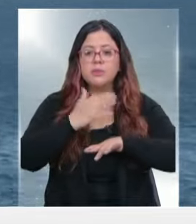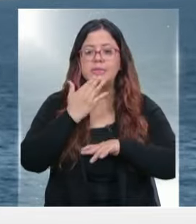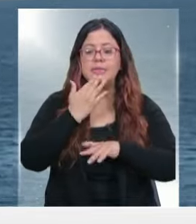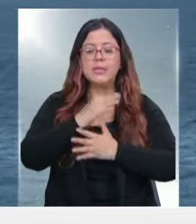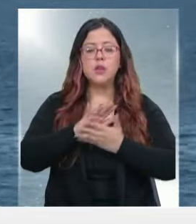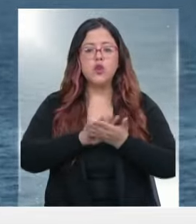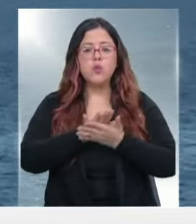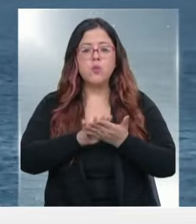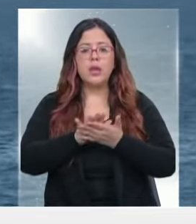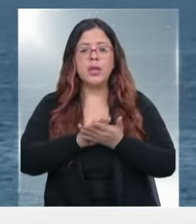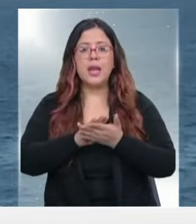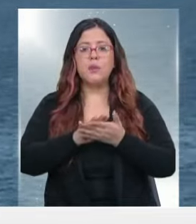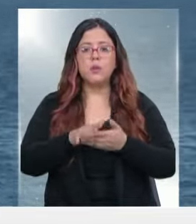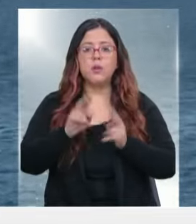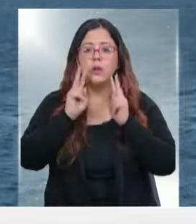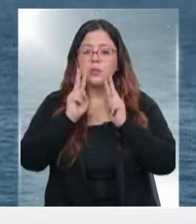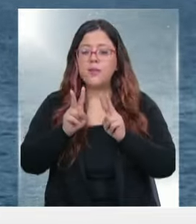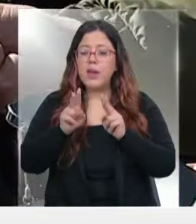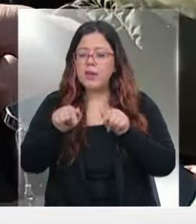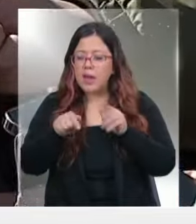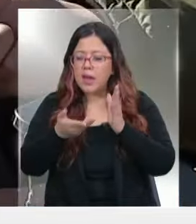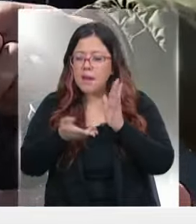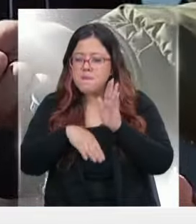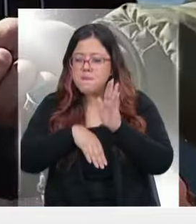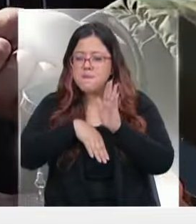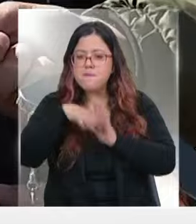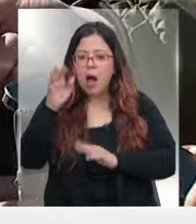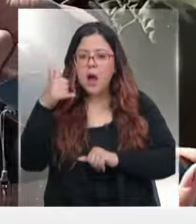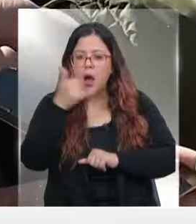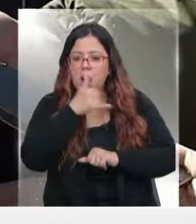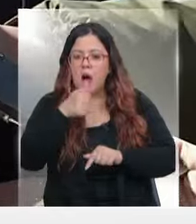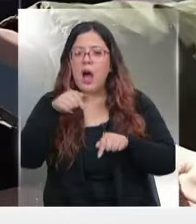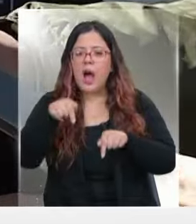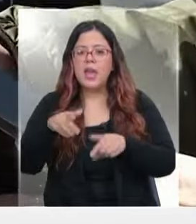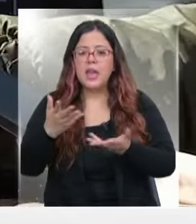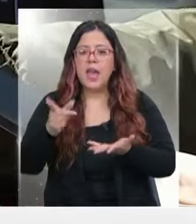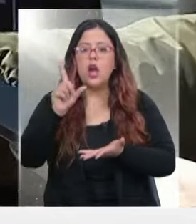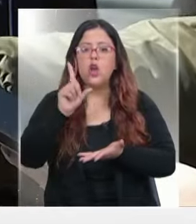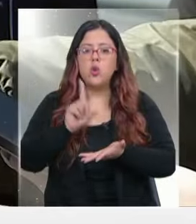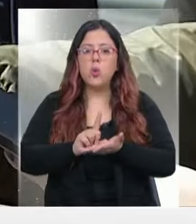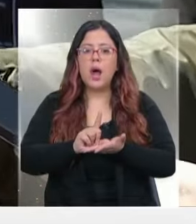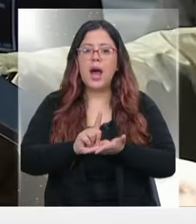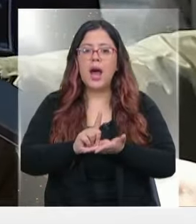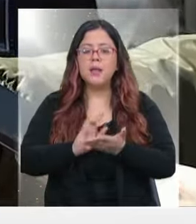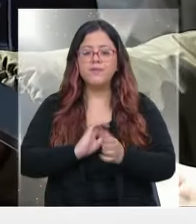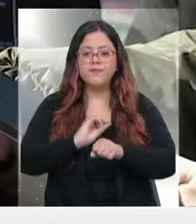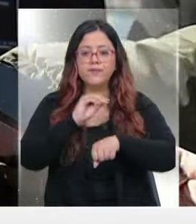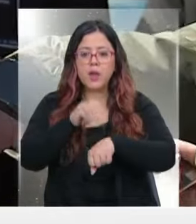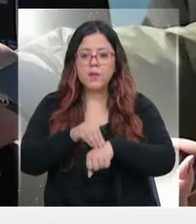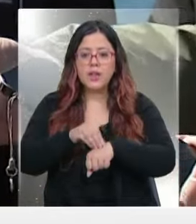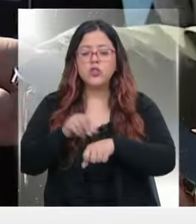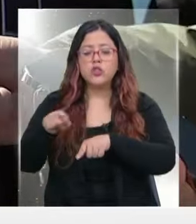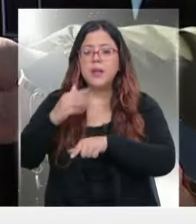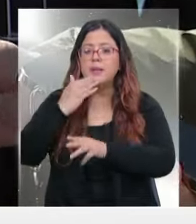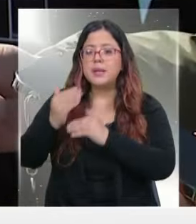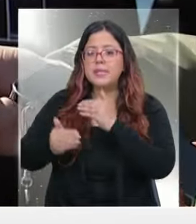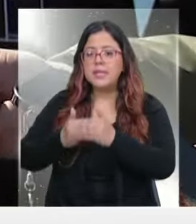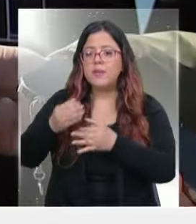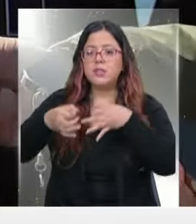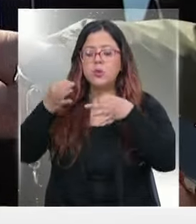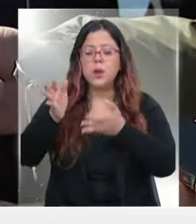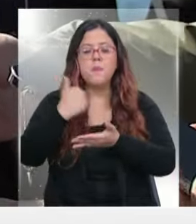ejemplo, si de manera sostenida se sobrepasan estos umbrales, se declara la zona o latente o saturada, y de esa manera también se avanza hacia